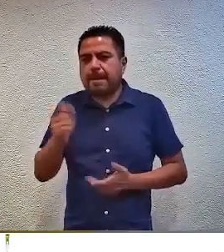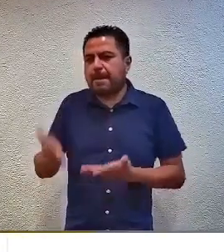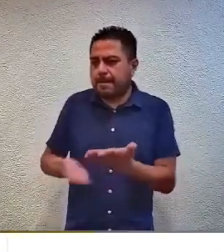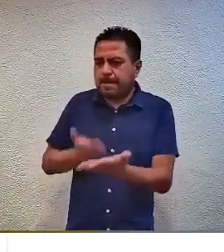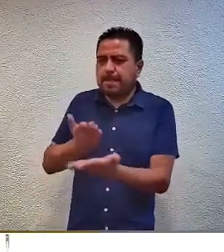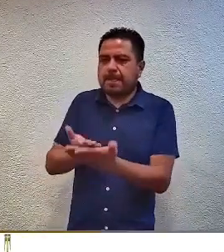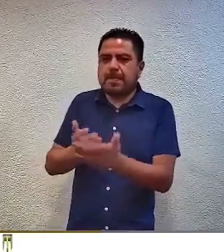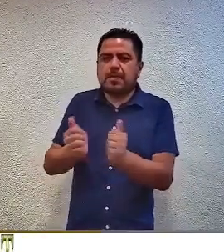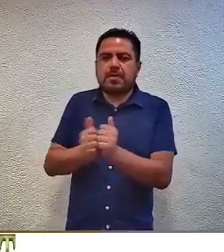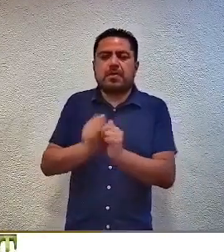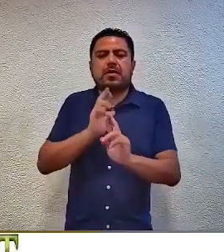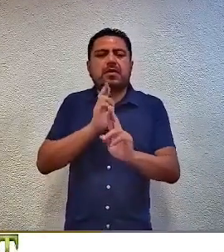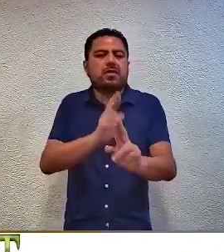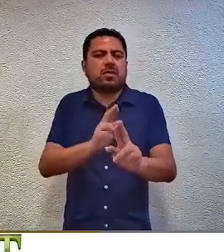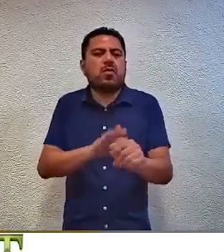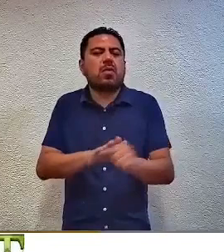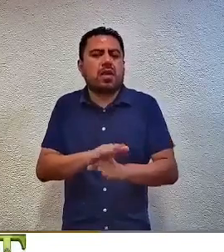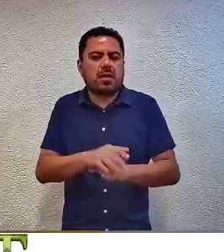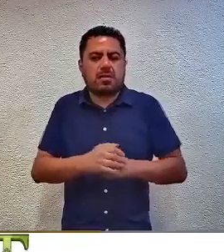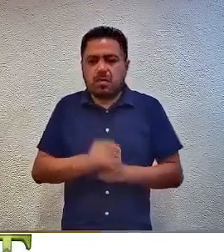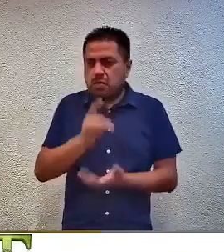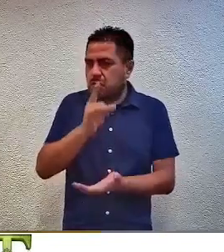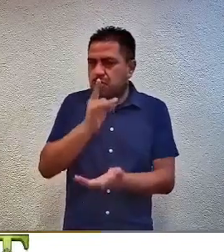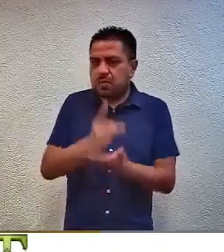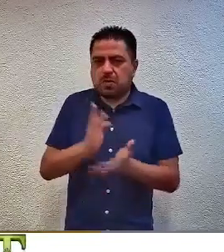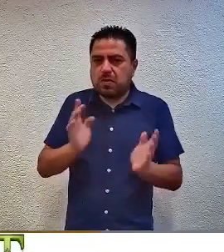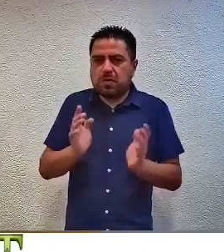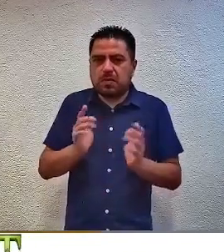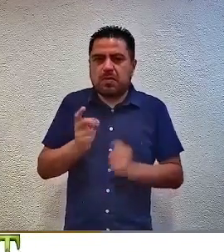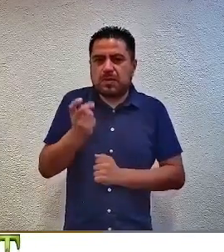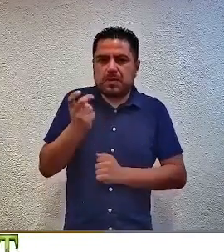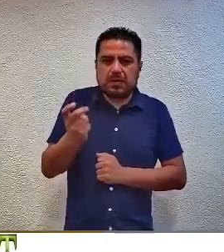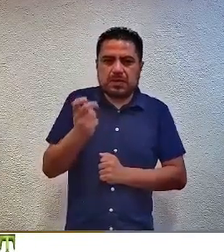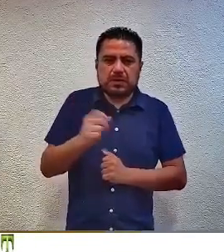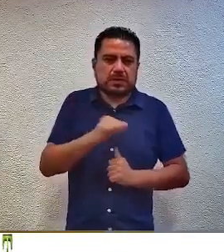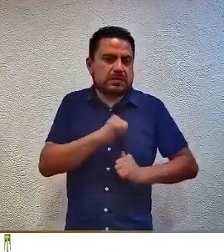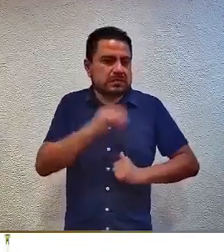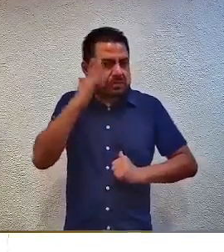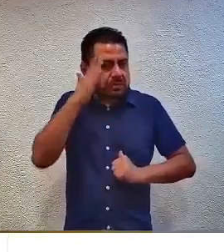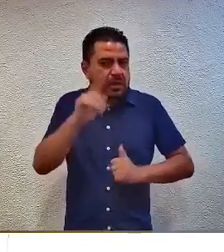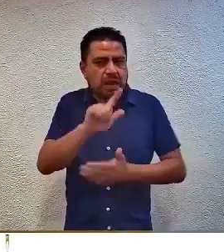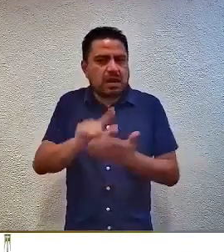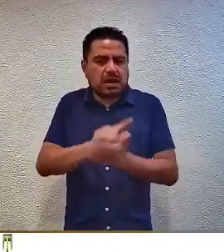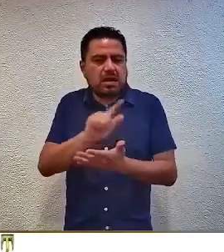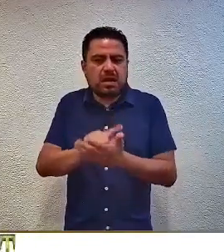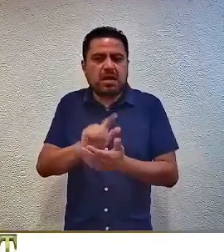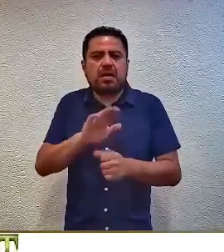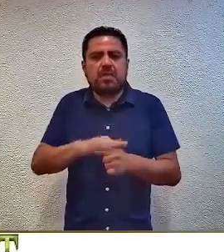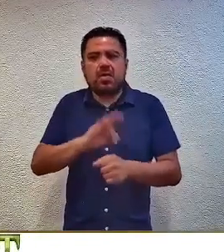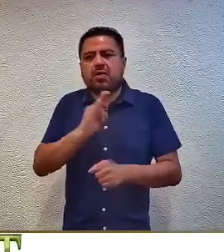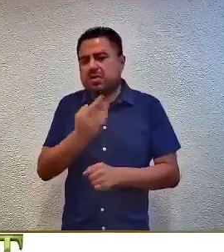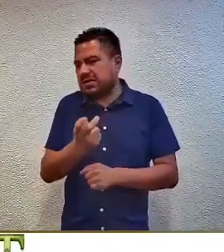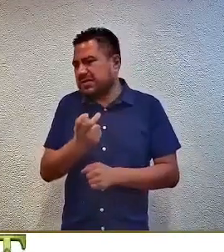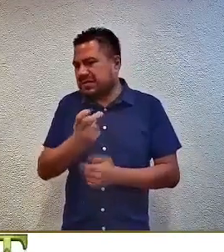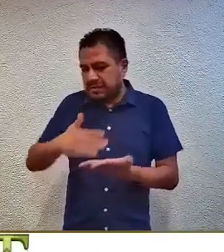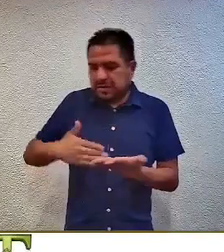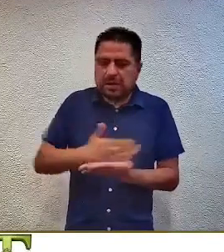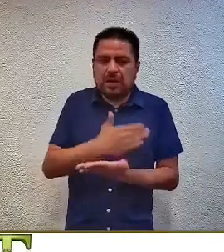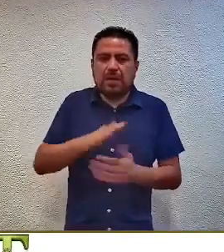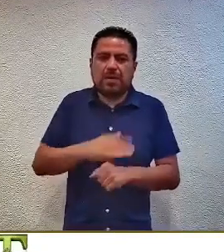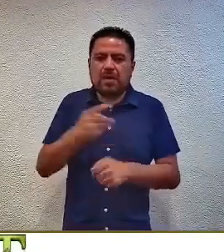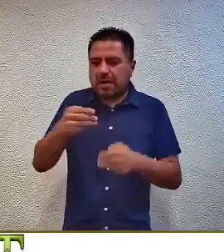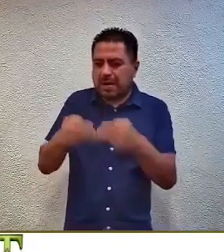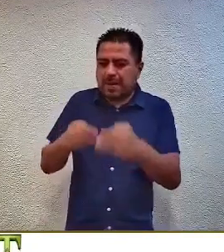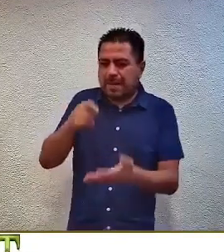punto resolutivo. Único. Es fundada la causa de impedimento legal y, por tanto, procedente la excusa formulada por la